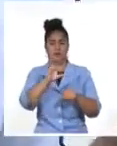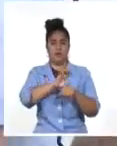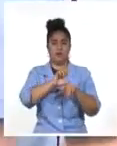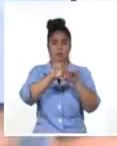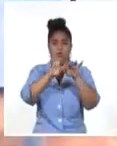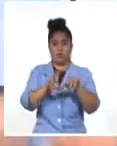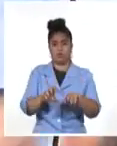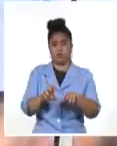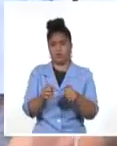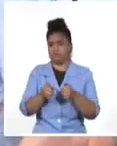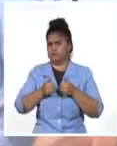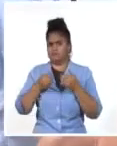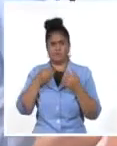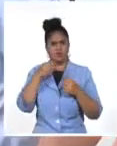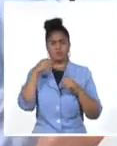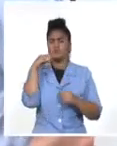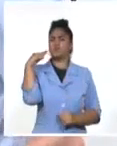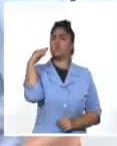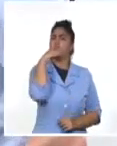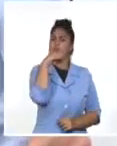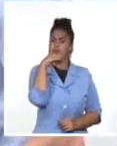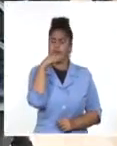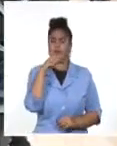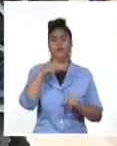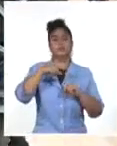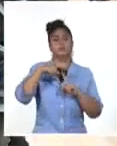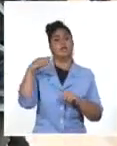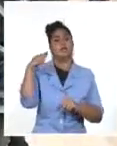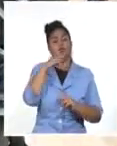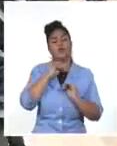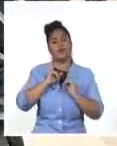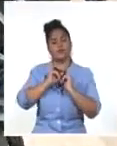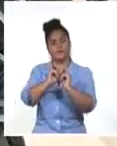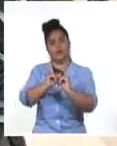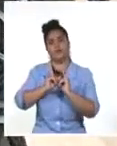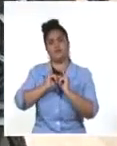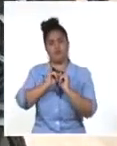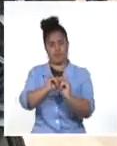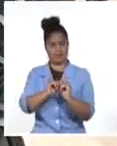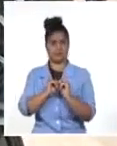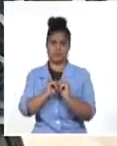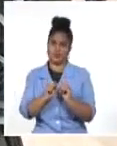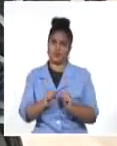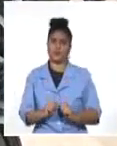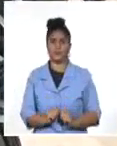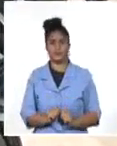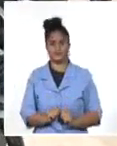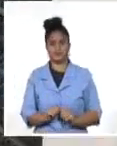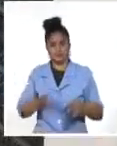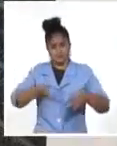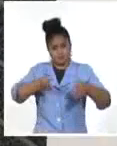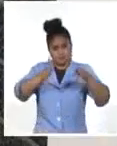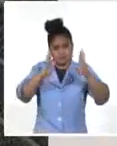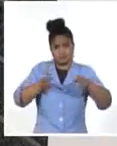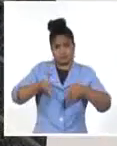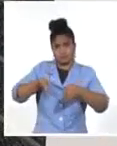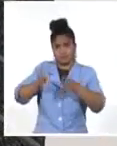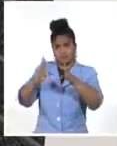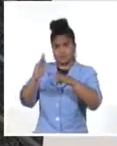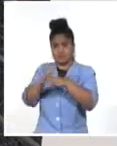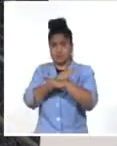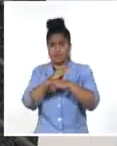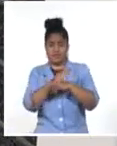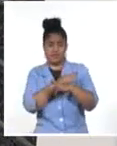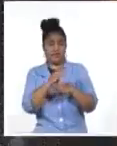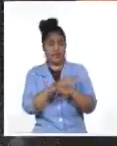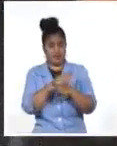que dispone la empresa de tecnologías de la información ETI perteneciente a ese grupo. Los equipos de alto rendimiento fueron donados a